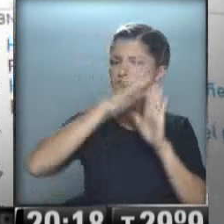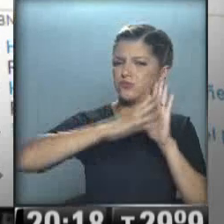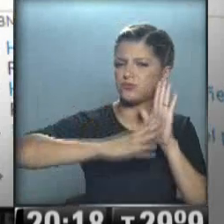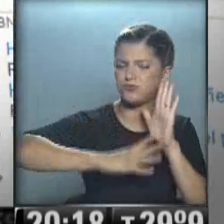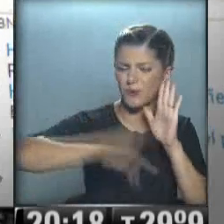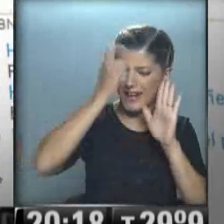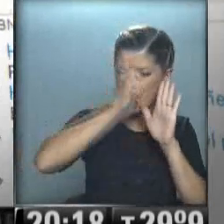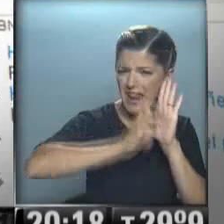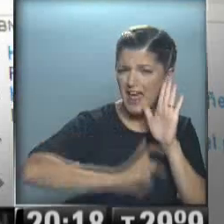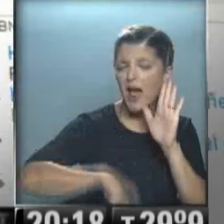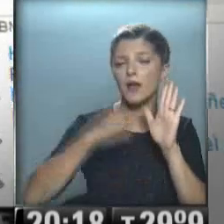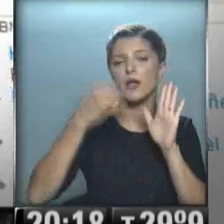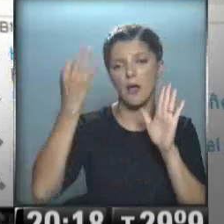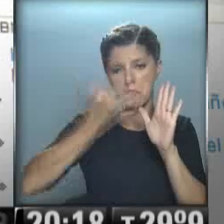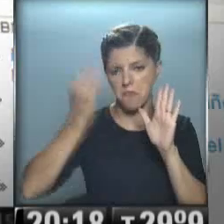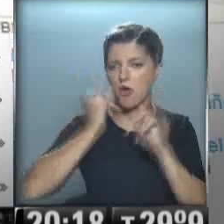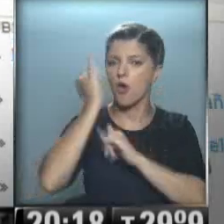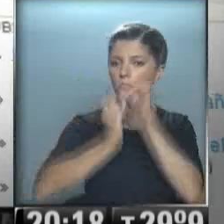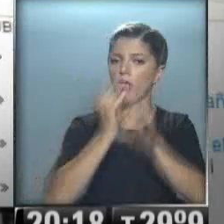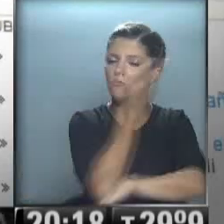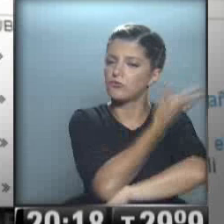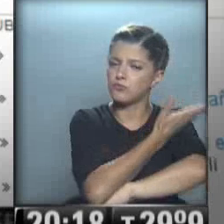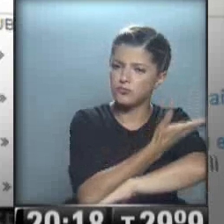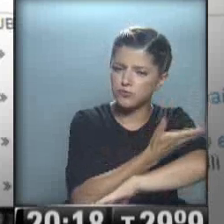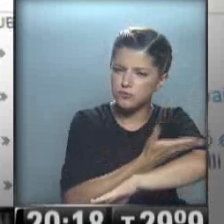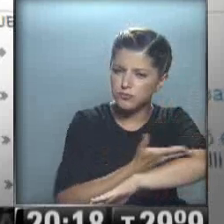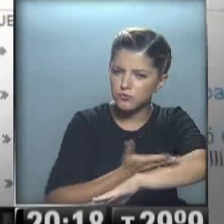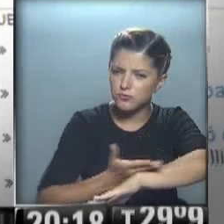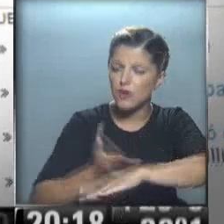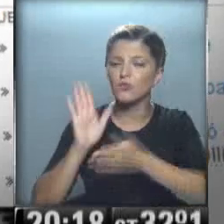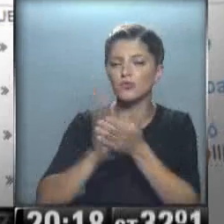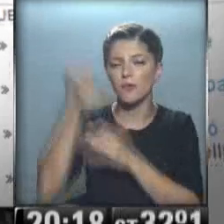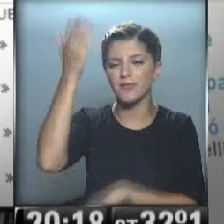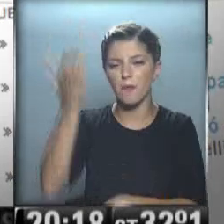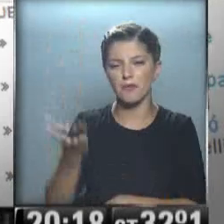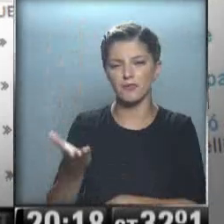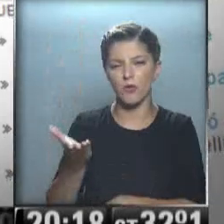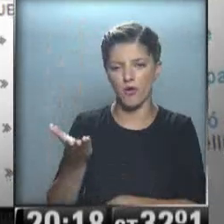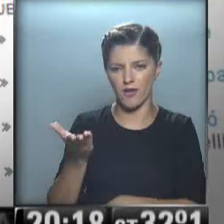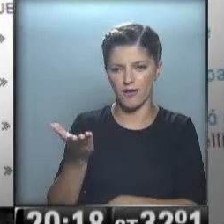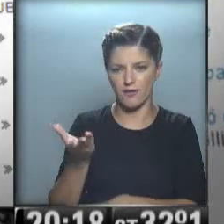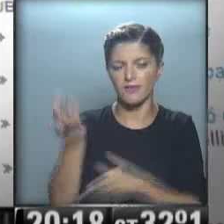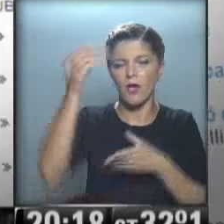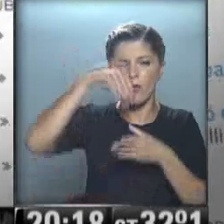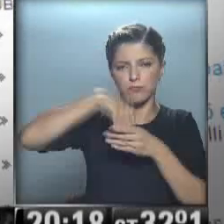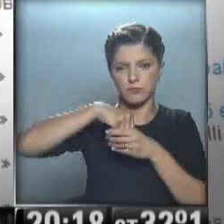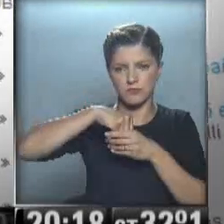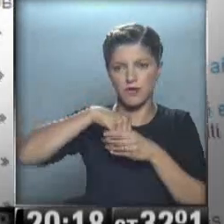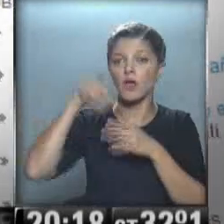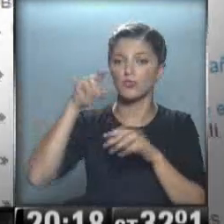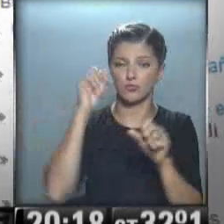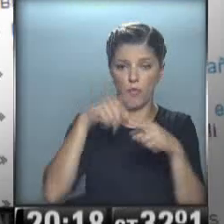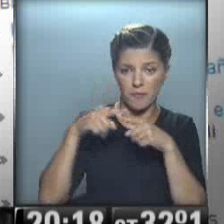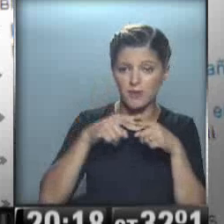extensa y muy eh detallada de lo que significó la figura de helman para tanto en su aspecto